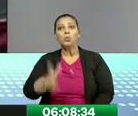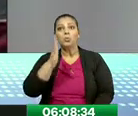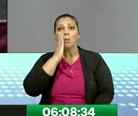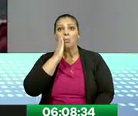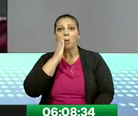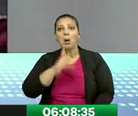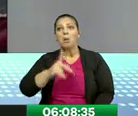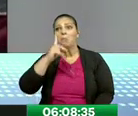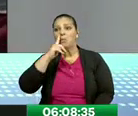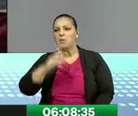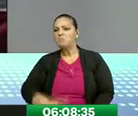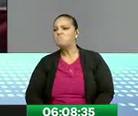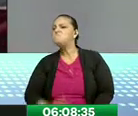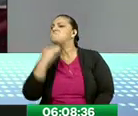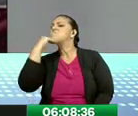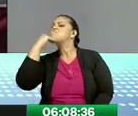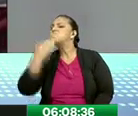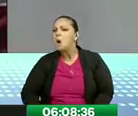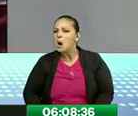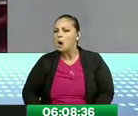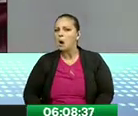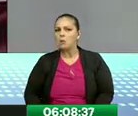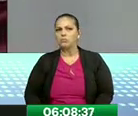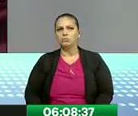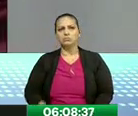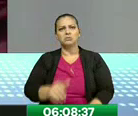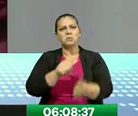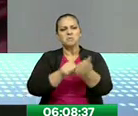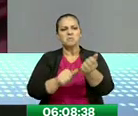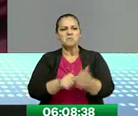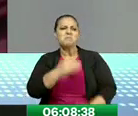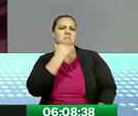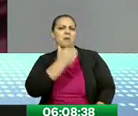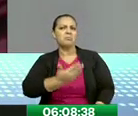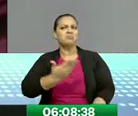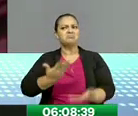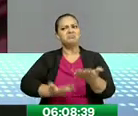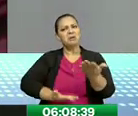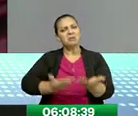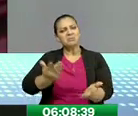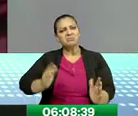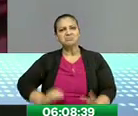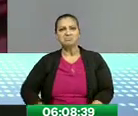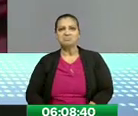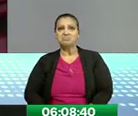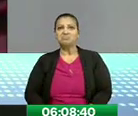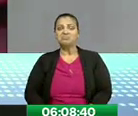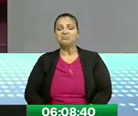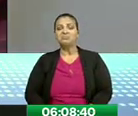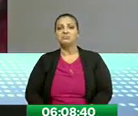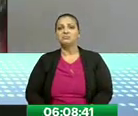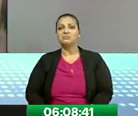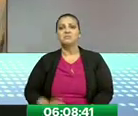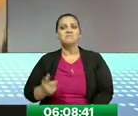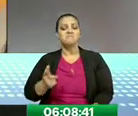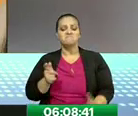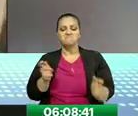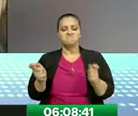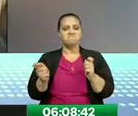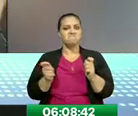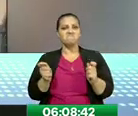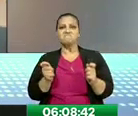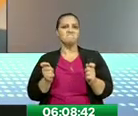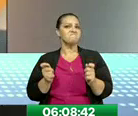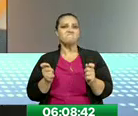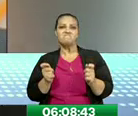padre, así tratará a su hermano en cualquier momento, porque tú sabes que hay discusiones normales, digo, o puntos de vista diferentes